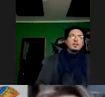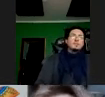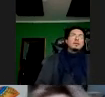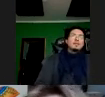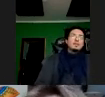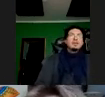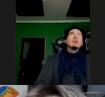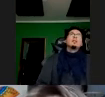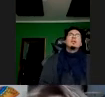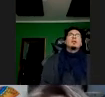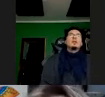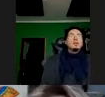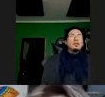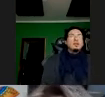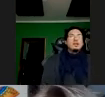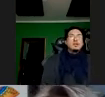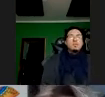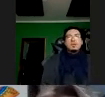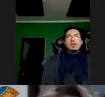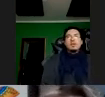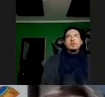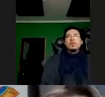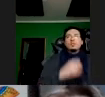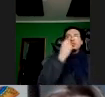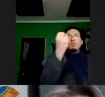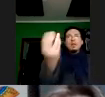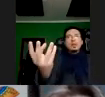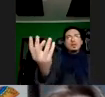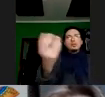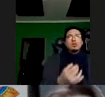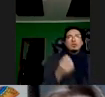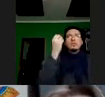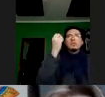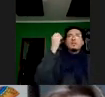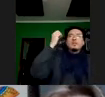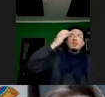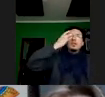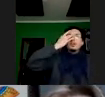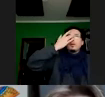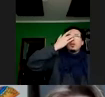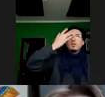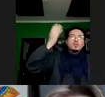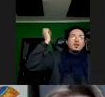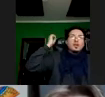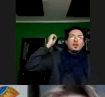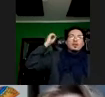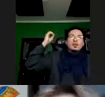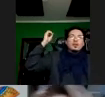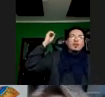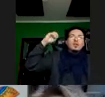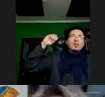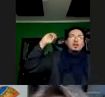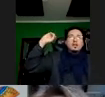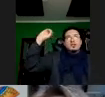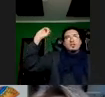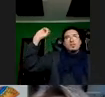Lo que aparece en pantalla es el plano de elevación. ¿Cómo tú le explicas? ¿Cómo te dice? Profe, no sé, yo creo que el plano de elevación es